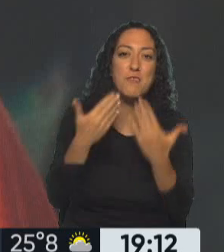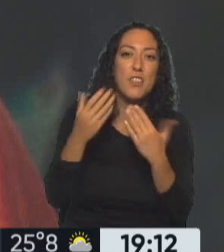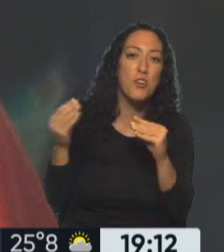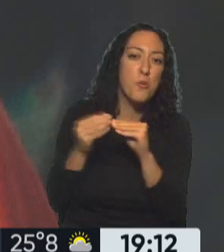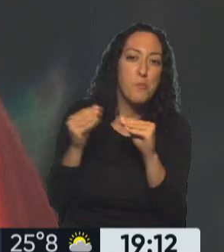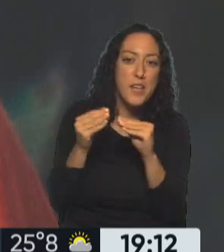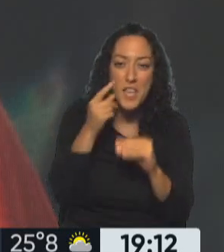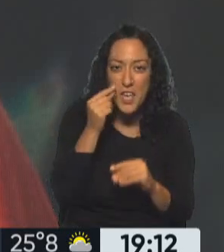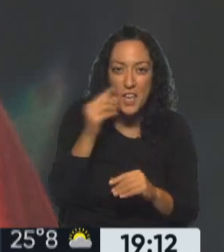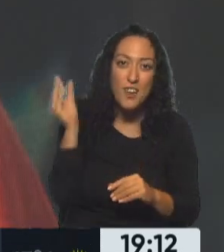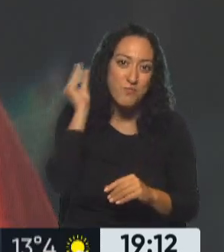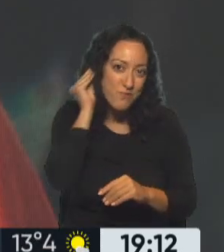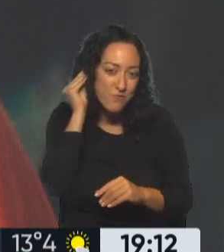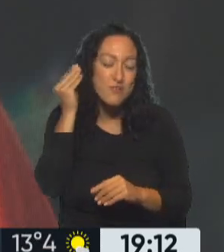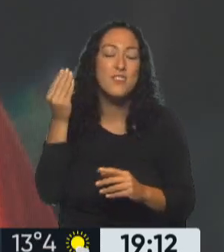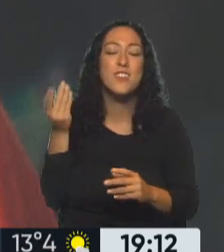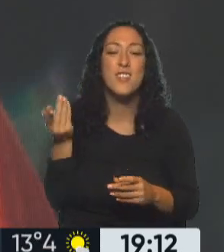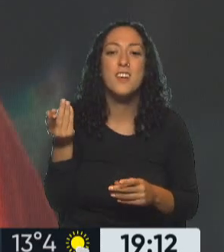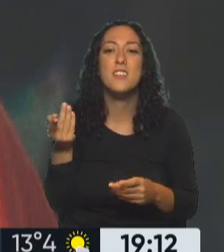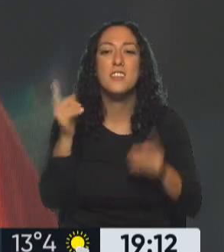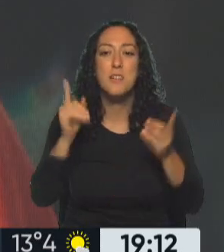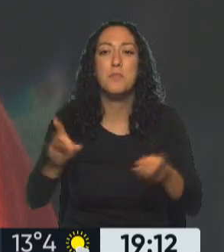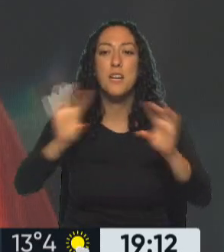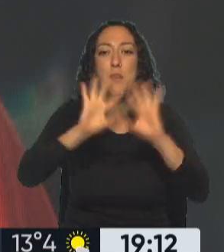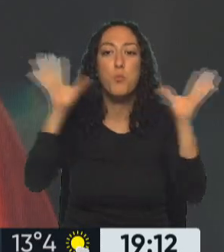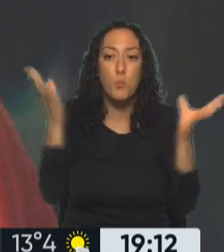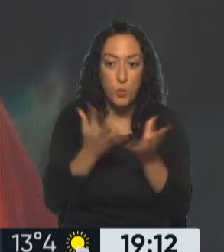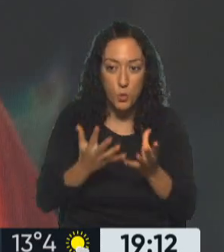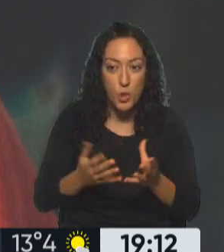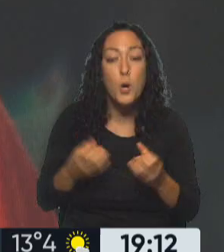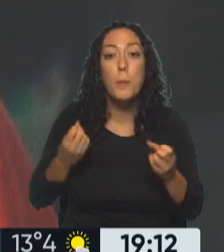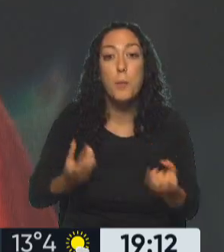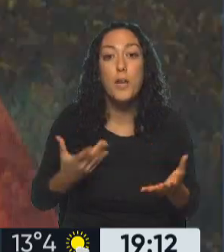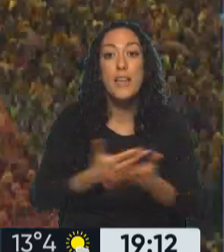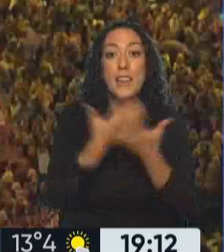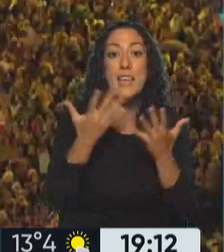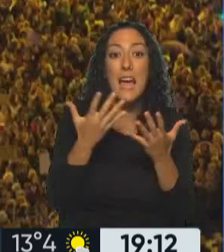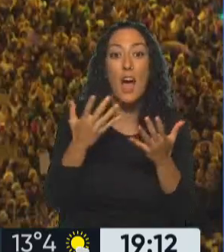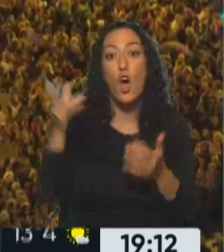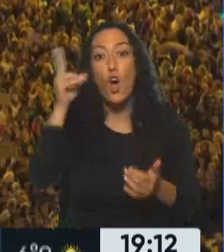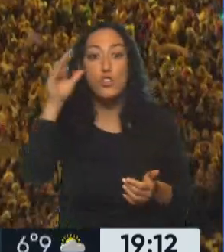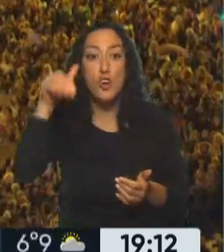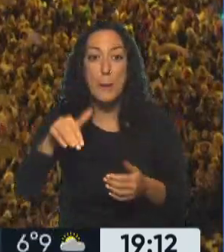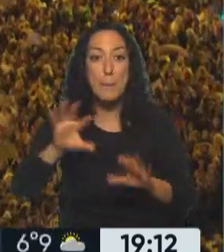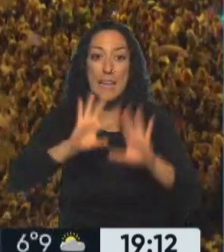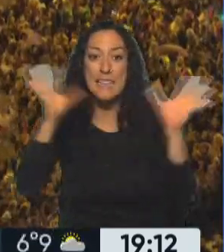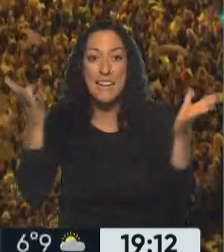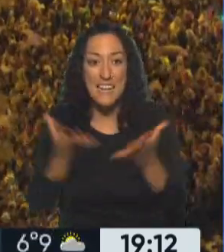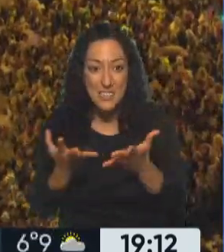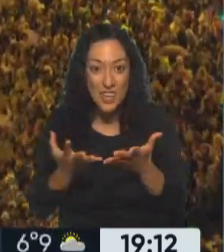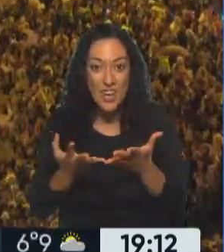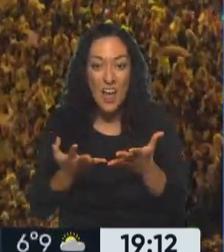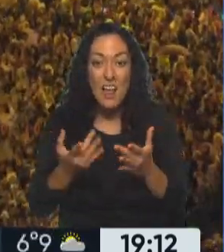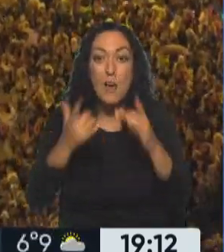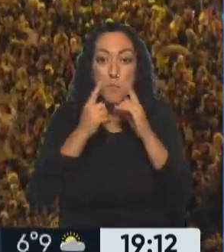Lo que vamos a tratar también, lo que está pasando en el mundo, porque el 8M es internacional, porque las demandas y